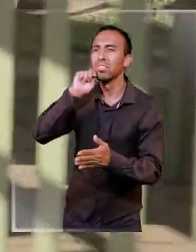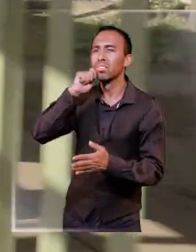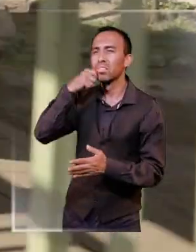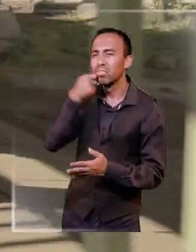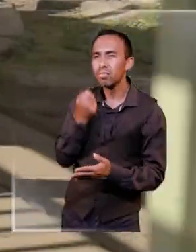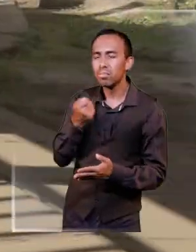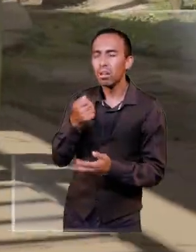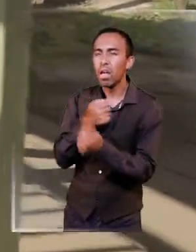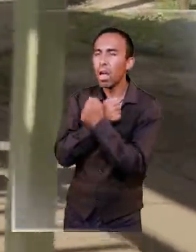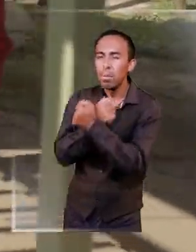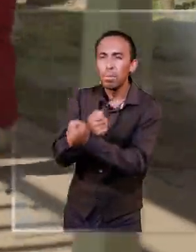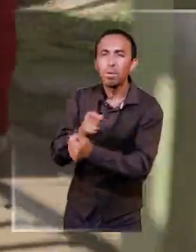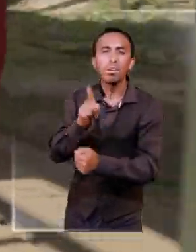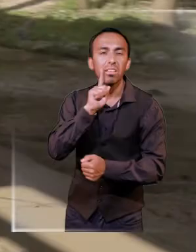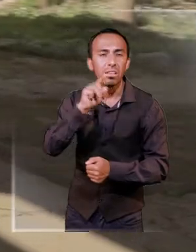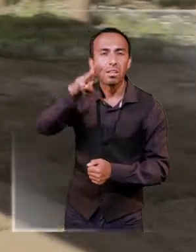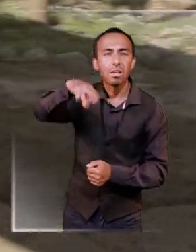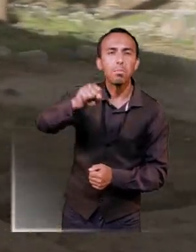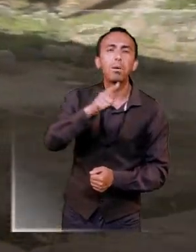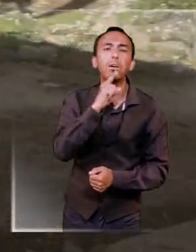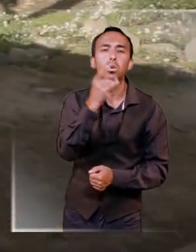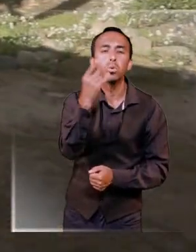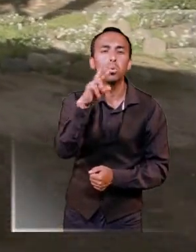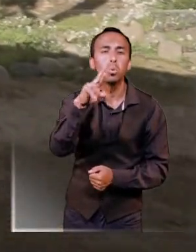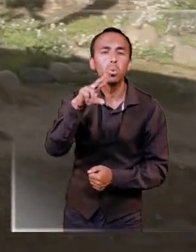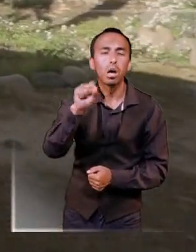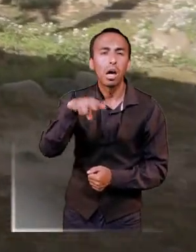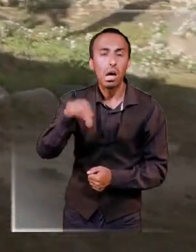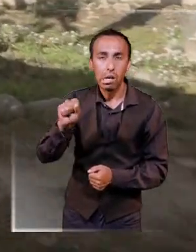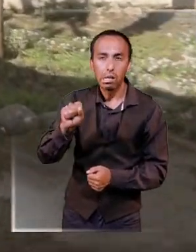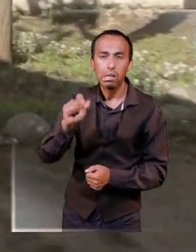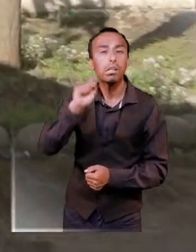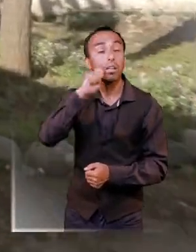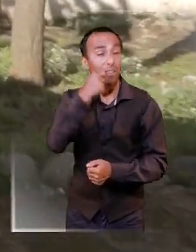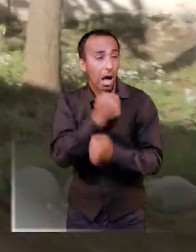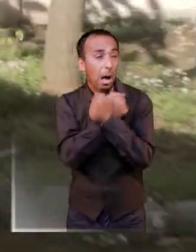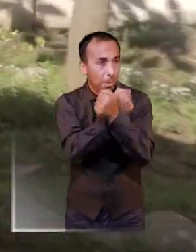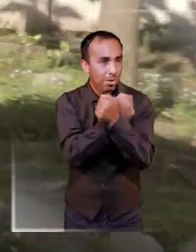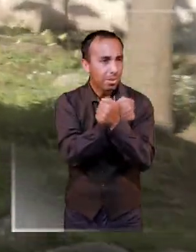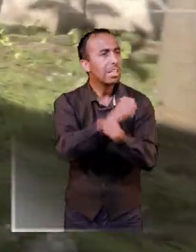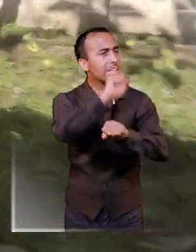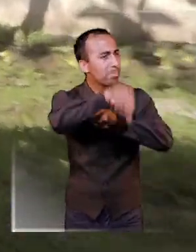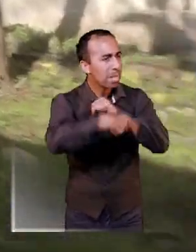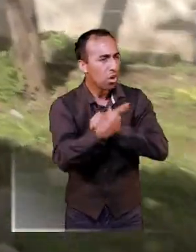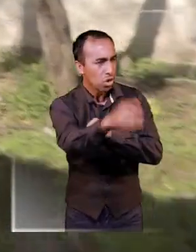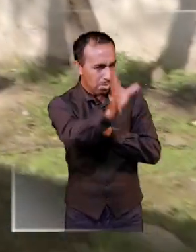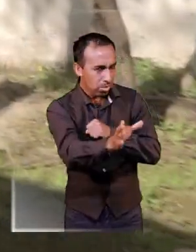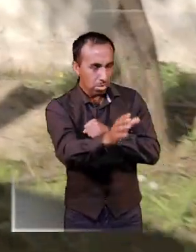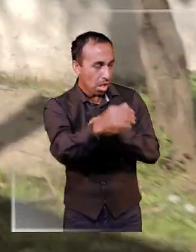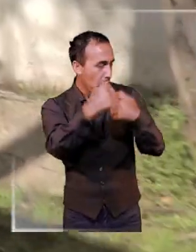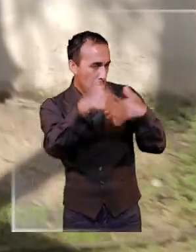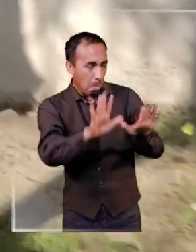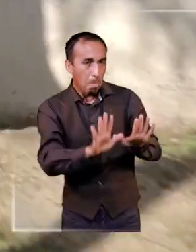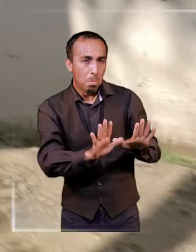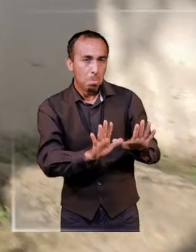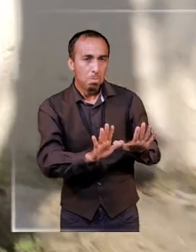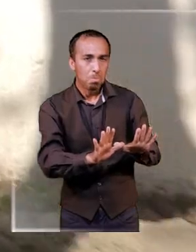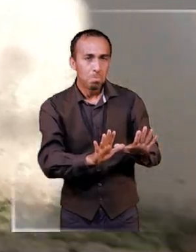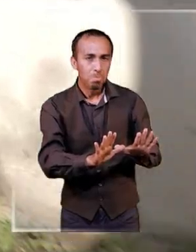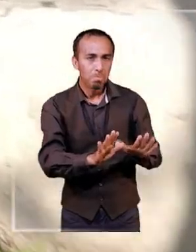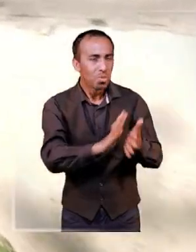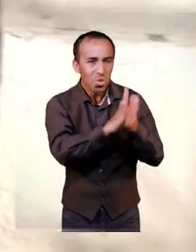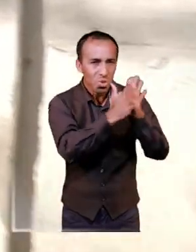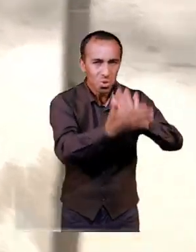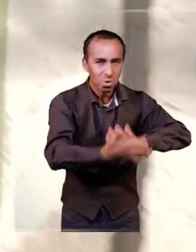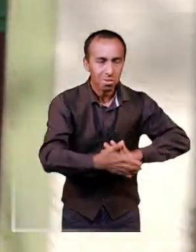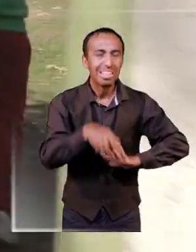La definición de amor, por ejemplo, que tiene Humberto Maturana, que dice que el amor es aceptar al otro como un legítimo otro. O sea, esa definición tan corta y